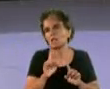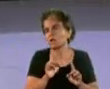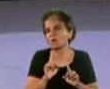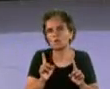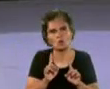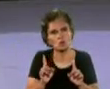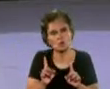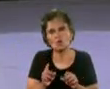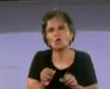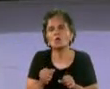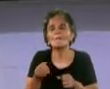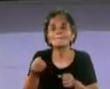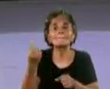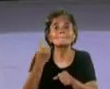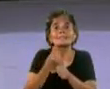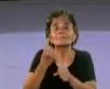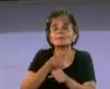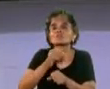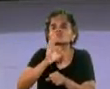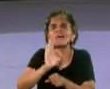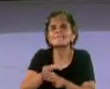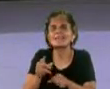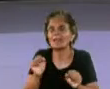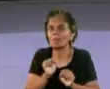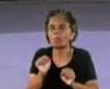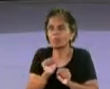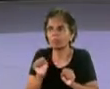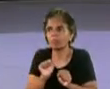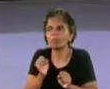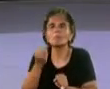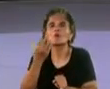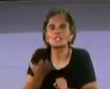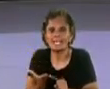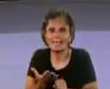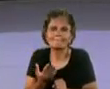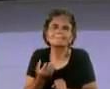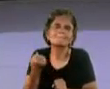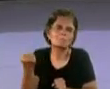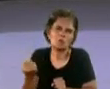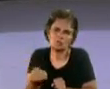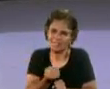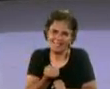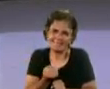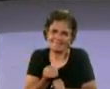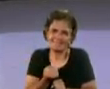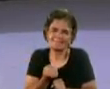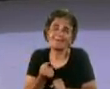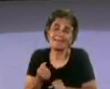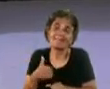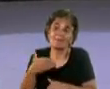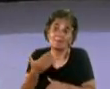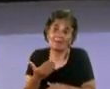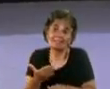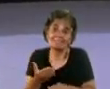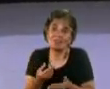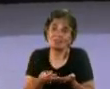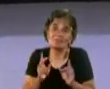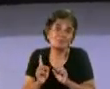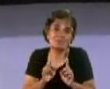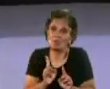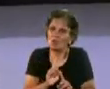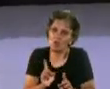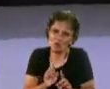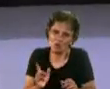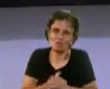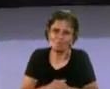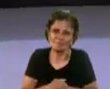para saber cuál fue la causa y evitar que el evento ocurra de nuevo. Doctor, como siempre ha sido muy claro, muy gentil, y le